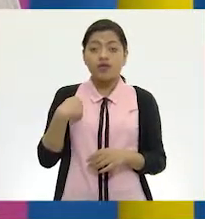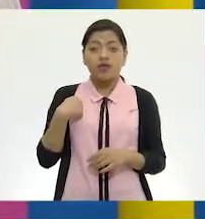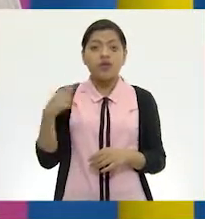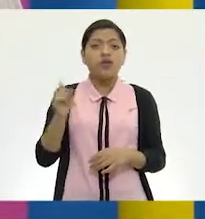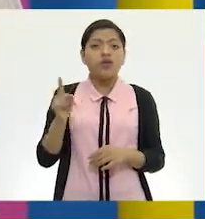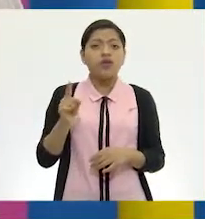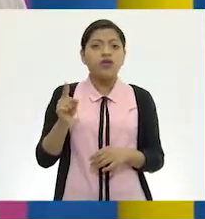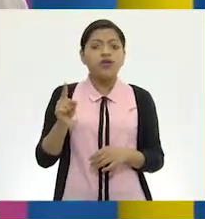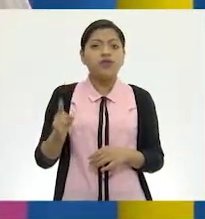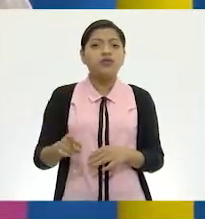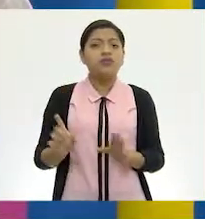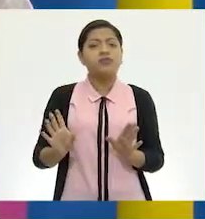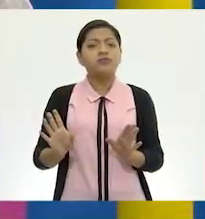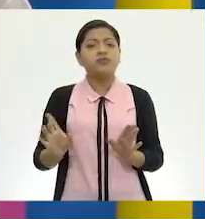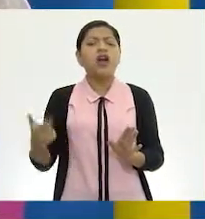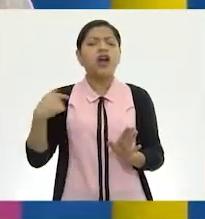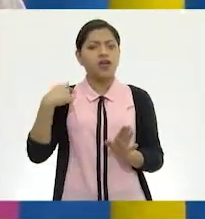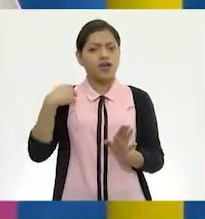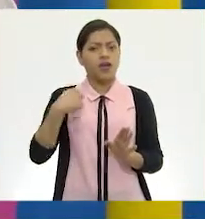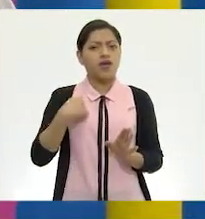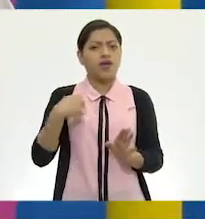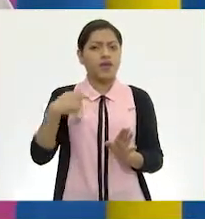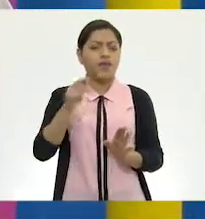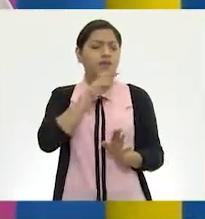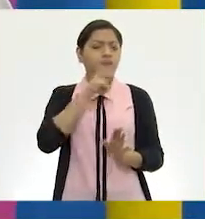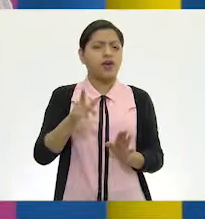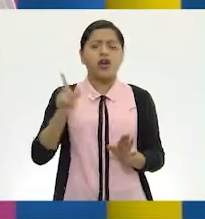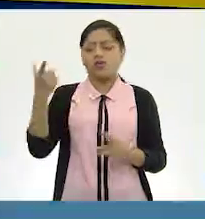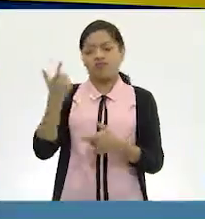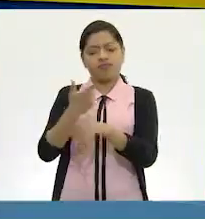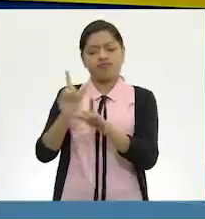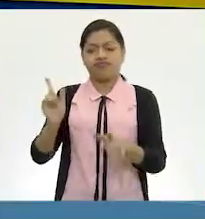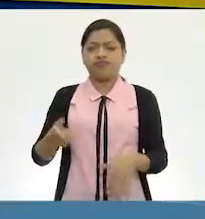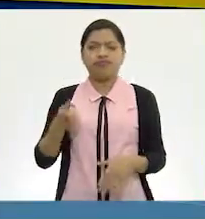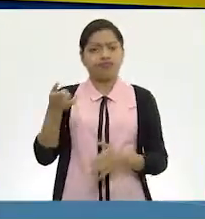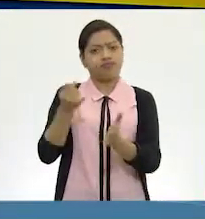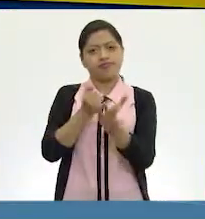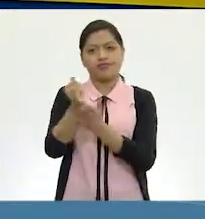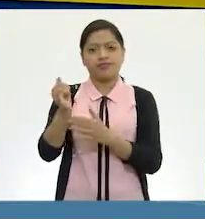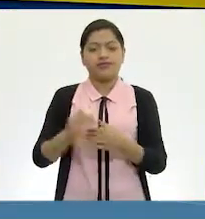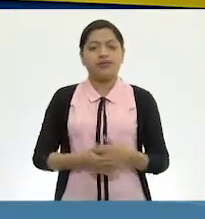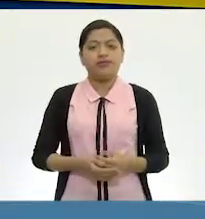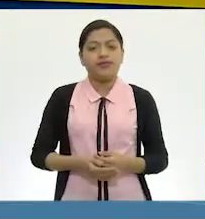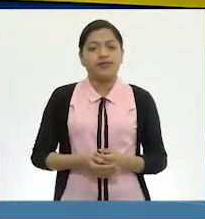para. Bueno, puede empezar yo. Sí. Sí. Como tú quieras. Sí, puedo empezar yo.